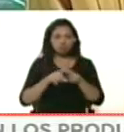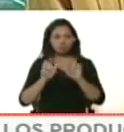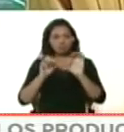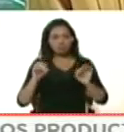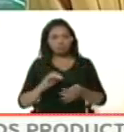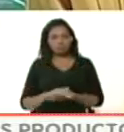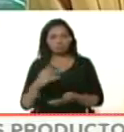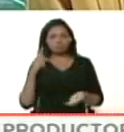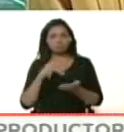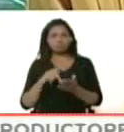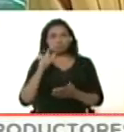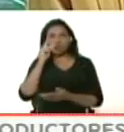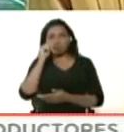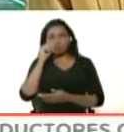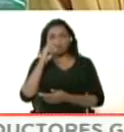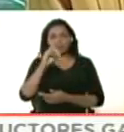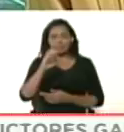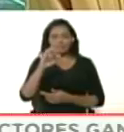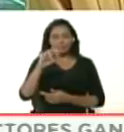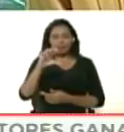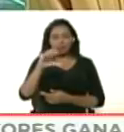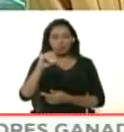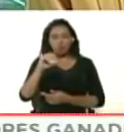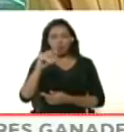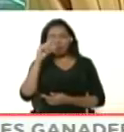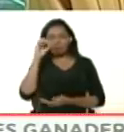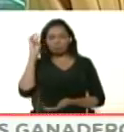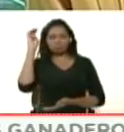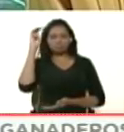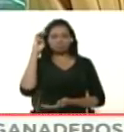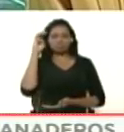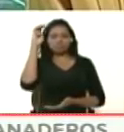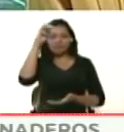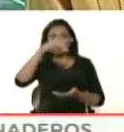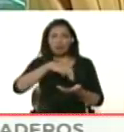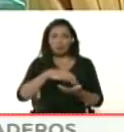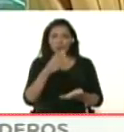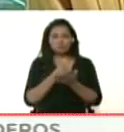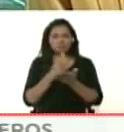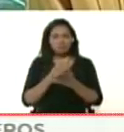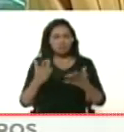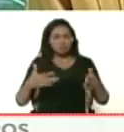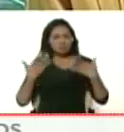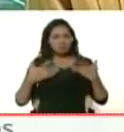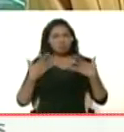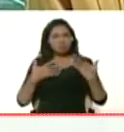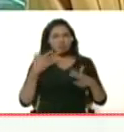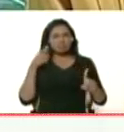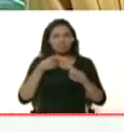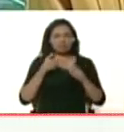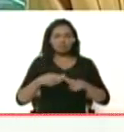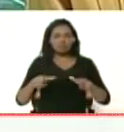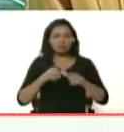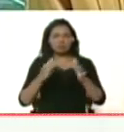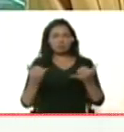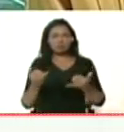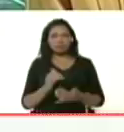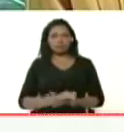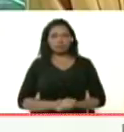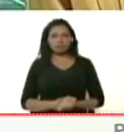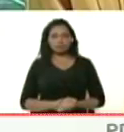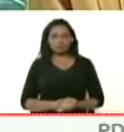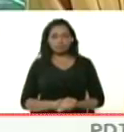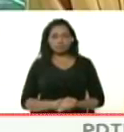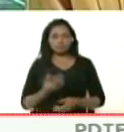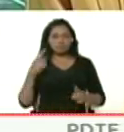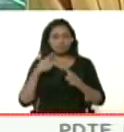Allá está Marcos Torres, un gobernador siempre agitado, siempre motivado. Directamente